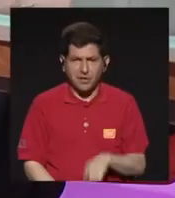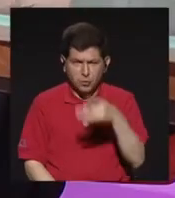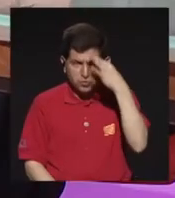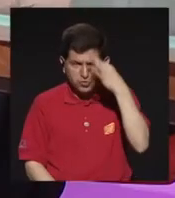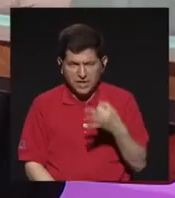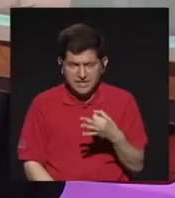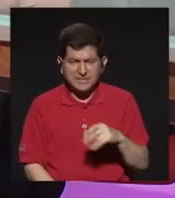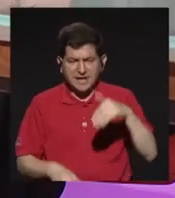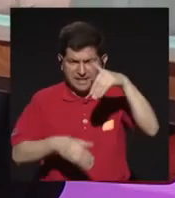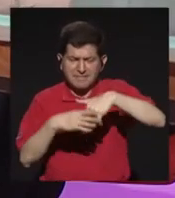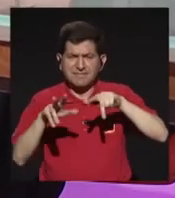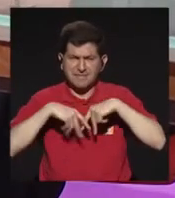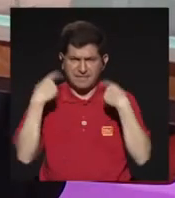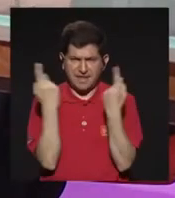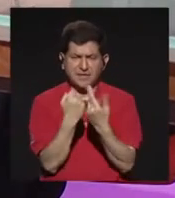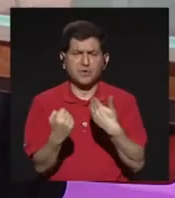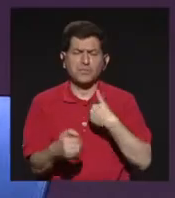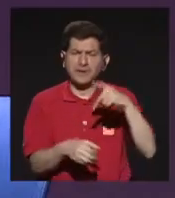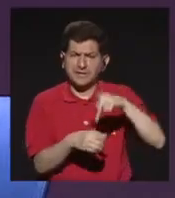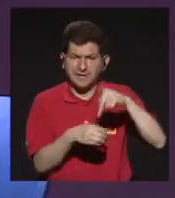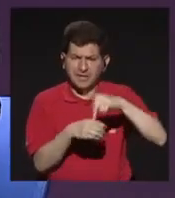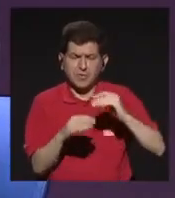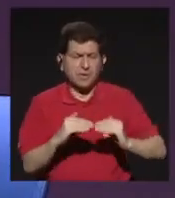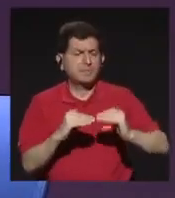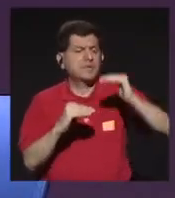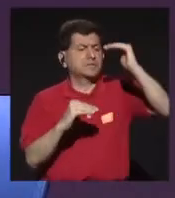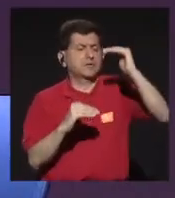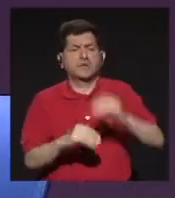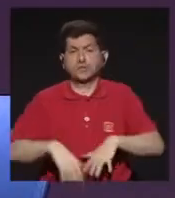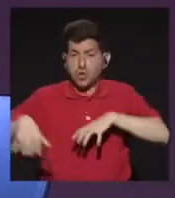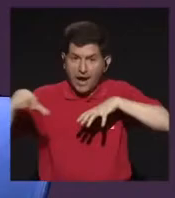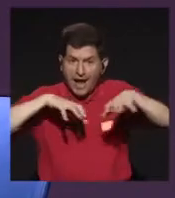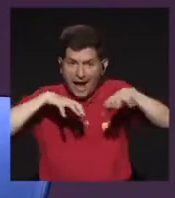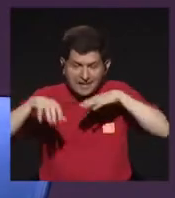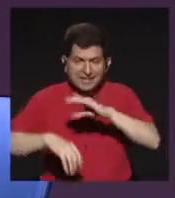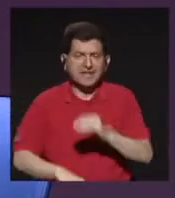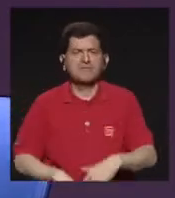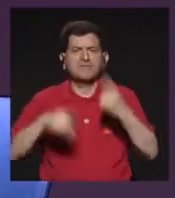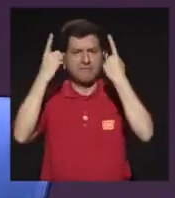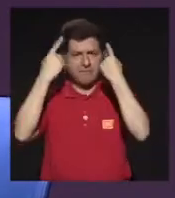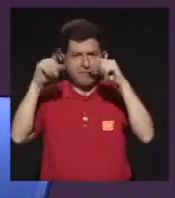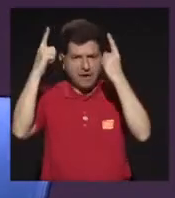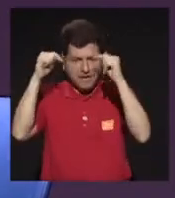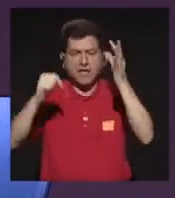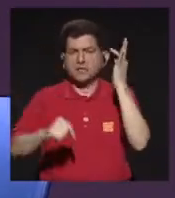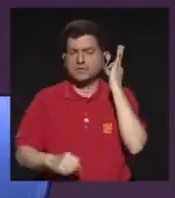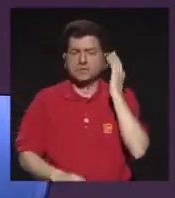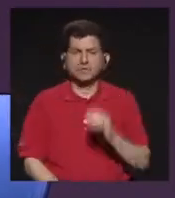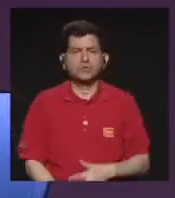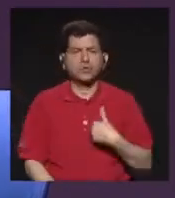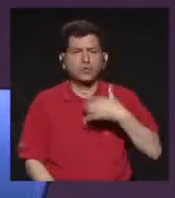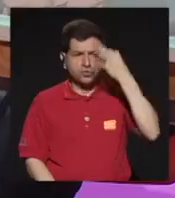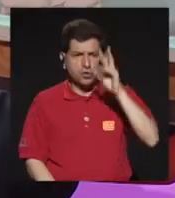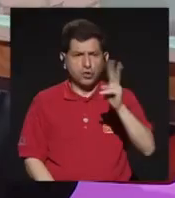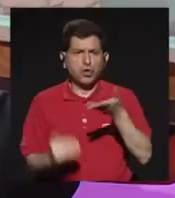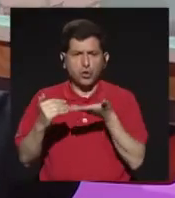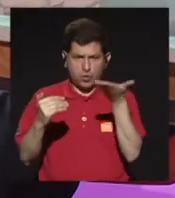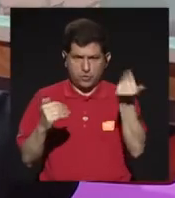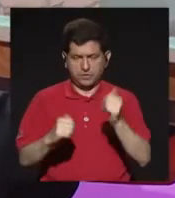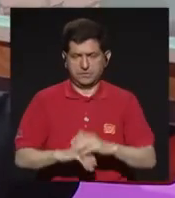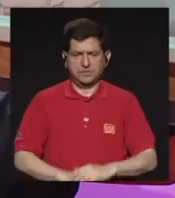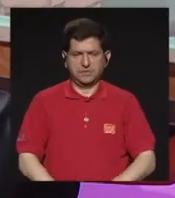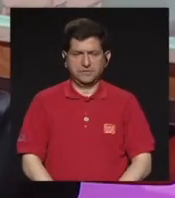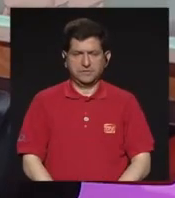que hace falta en los partidos para que haya más participación activa y con logros importantes de las mujeres? Yo creo que hay dos cosas importantes